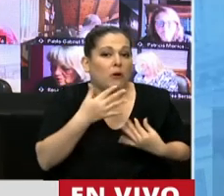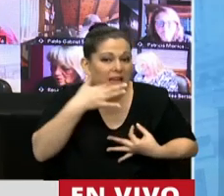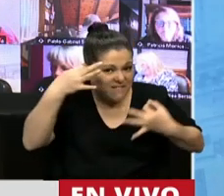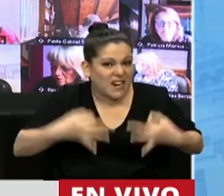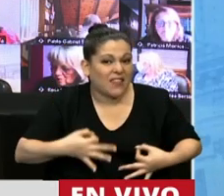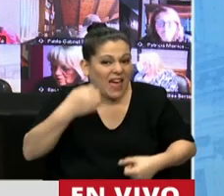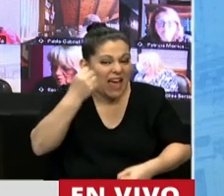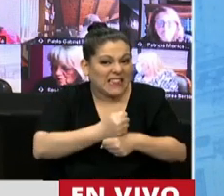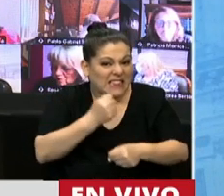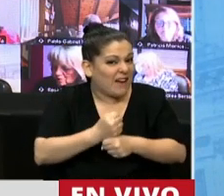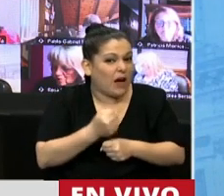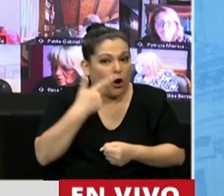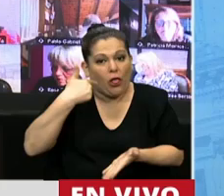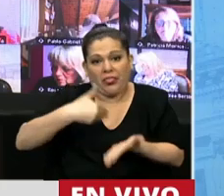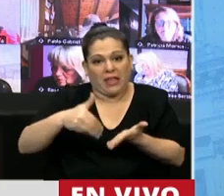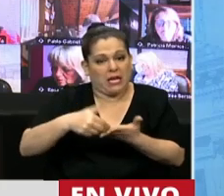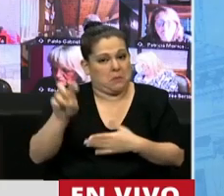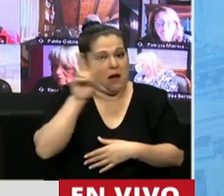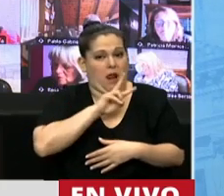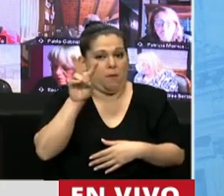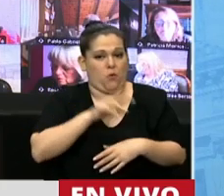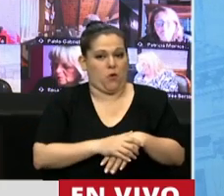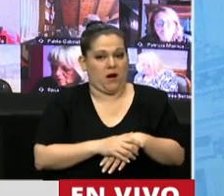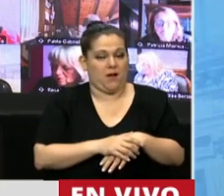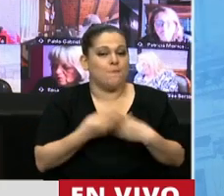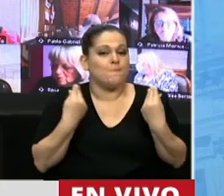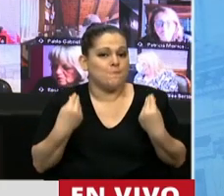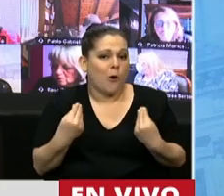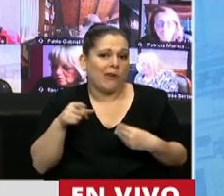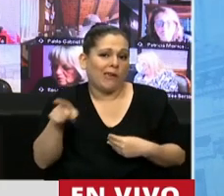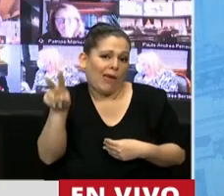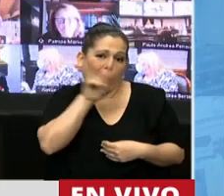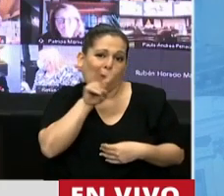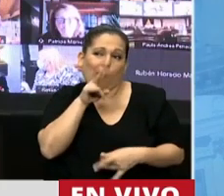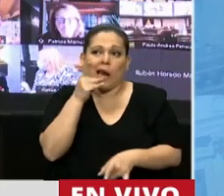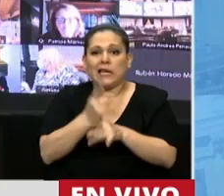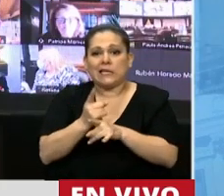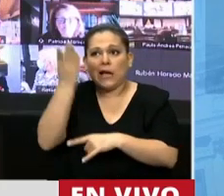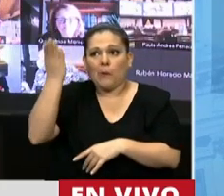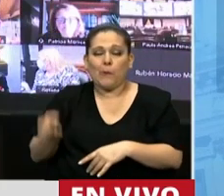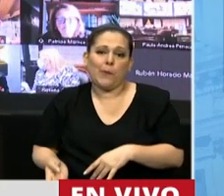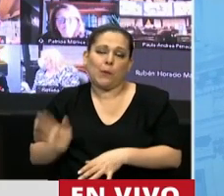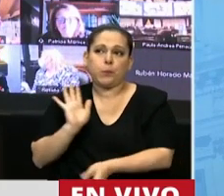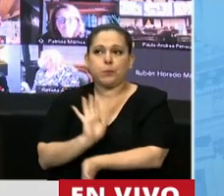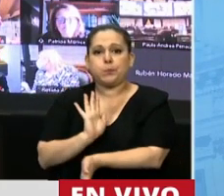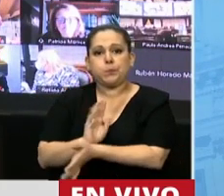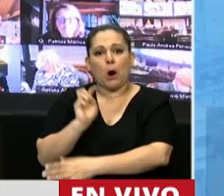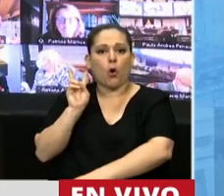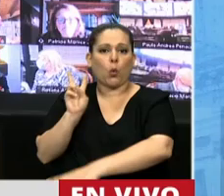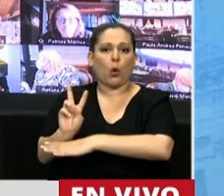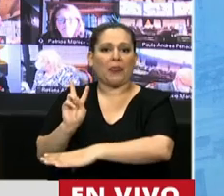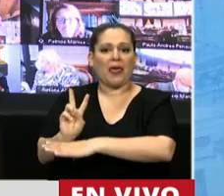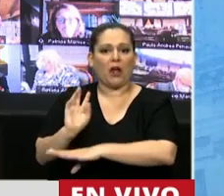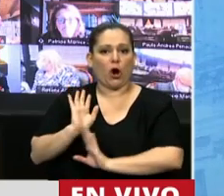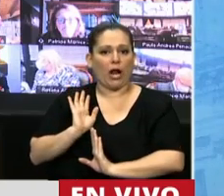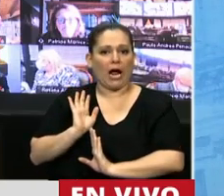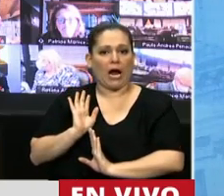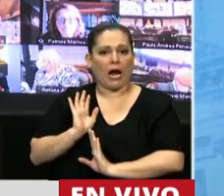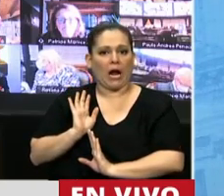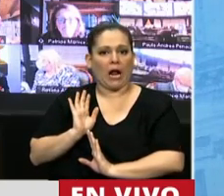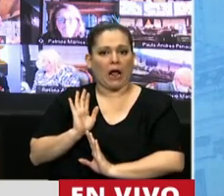solamente por el rol social de cuidadoras que se nos asignó y nos obliga a elegir entre el